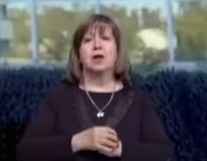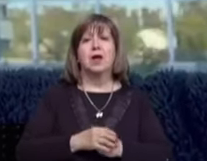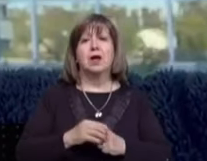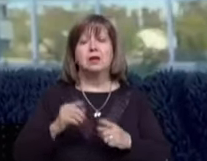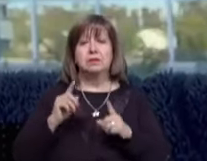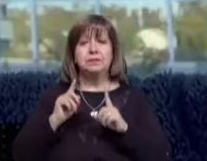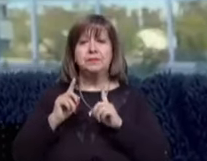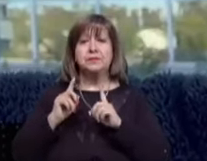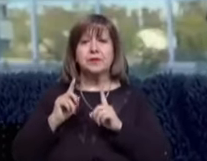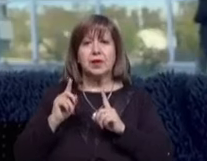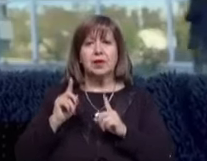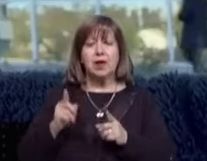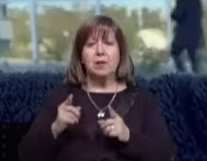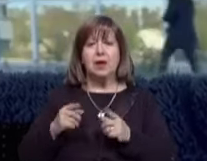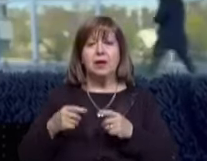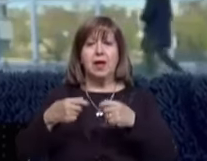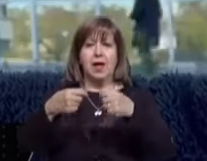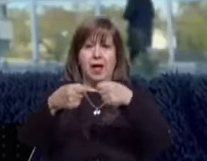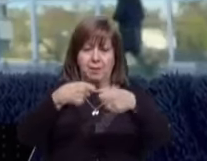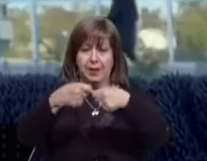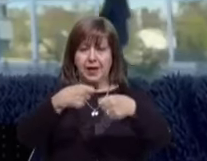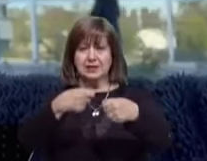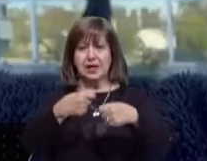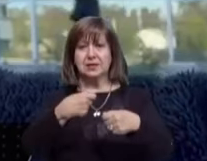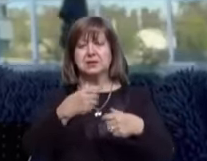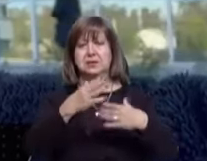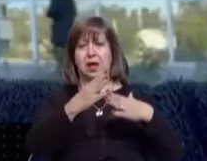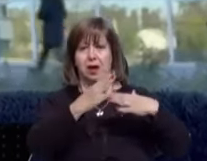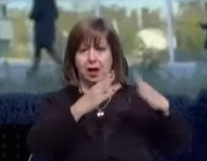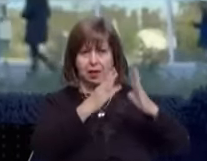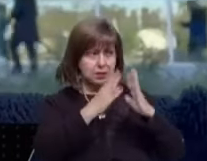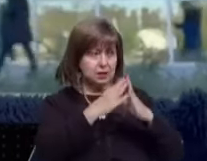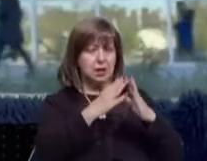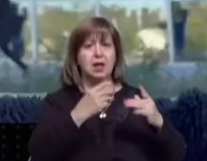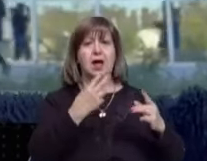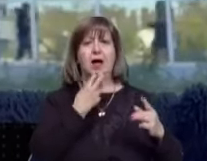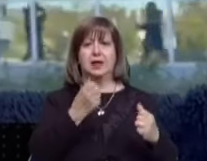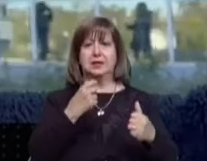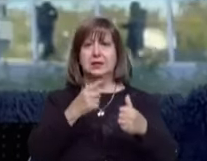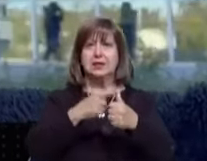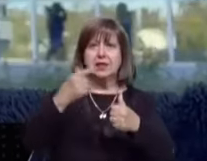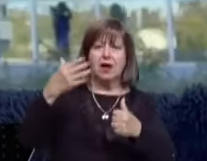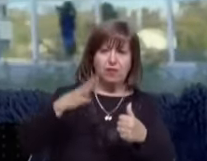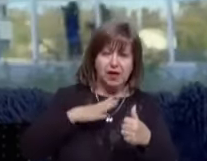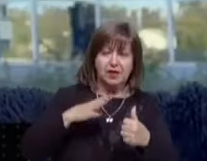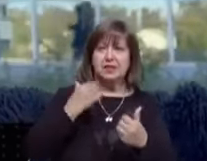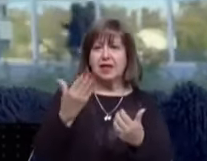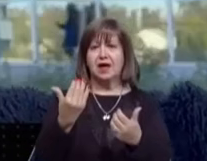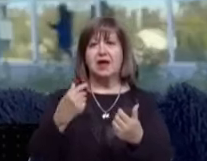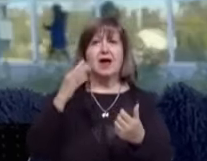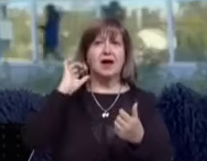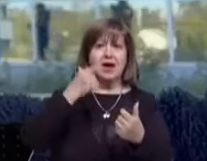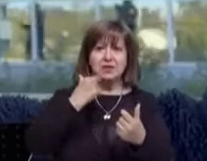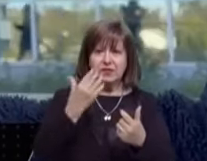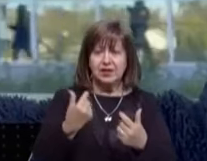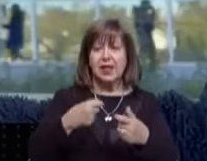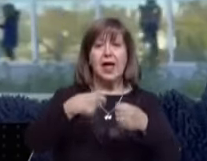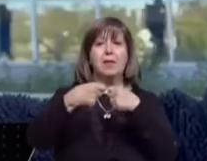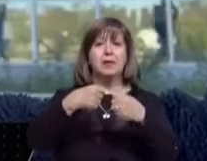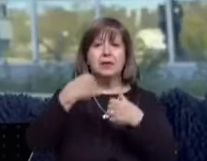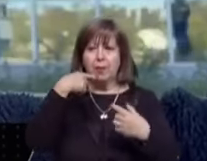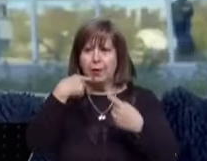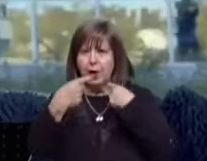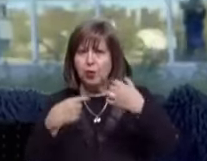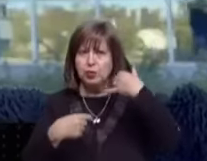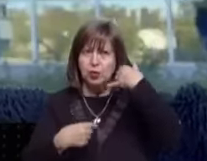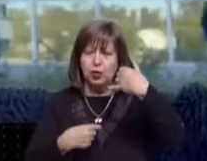permanentemente de dar con las empresas que él había contratado tanto para hacer la obra eléctrica como para hacer la obra de gas eh Y les